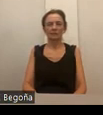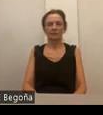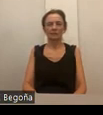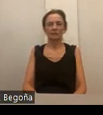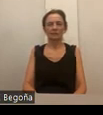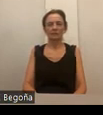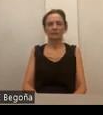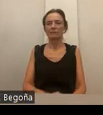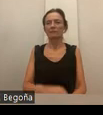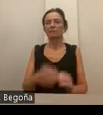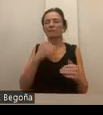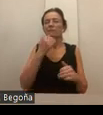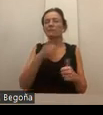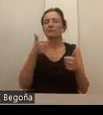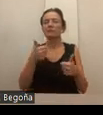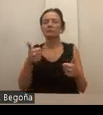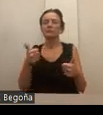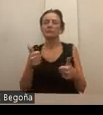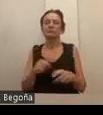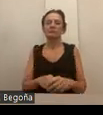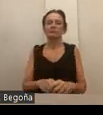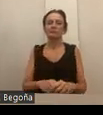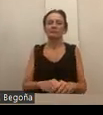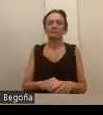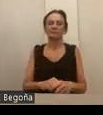Y no sé si hay alguna pregunta más.